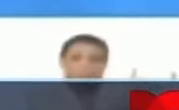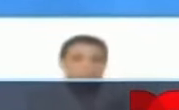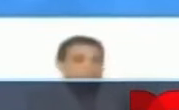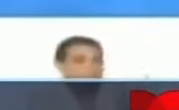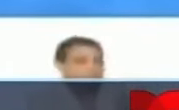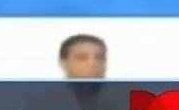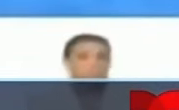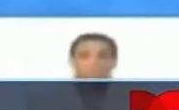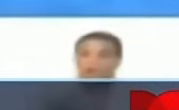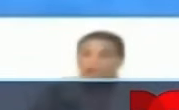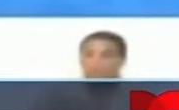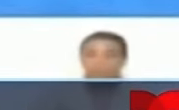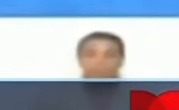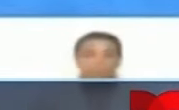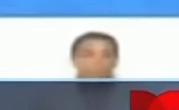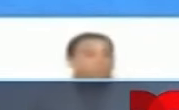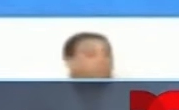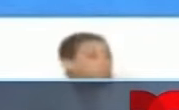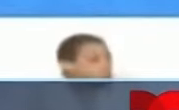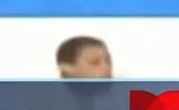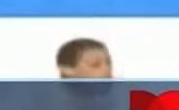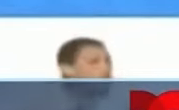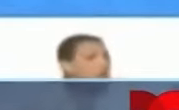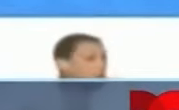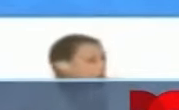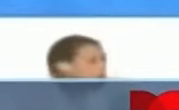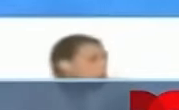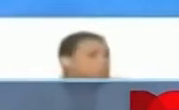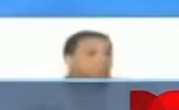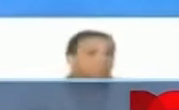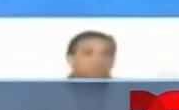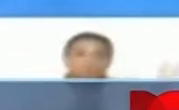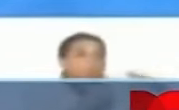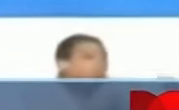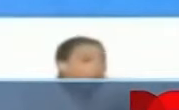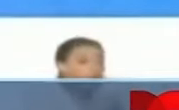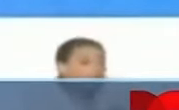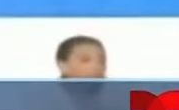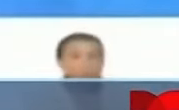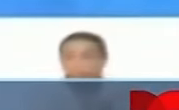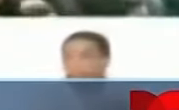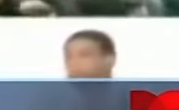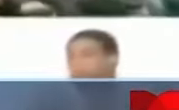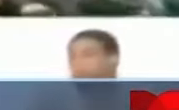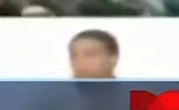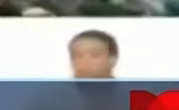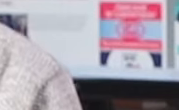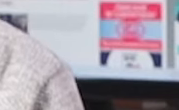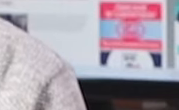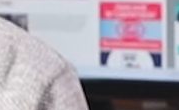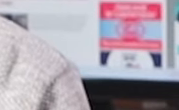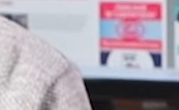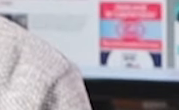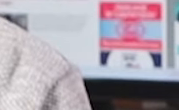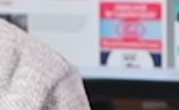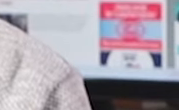y afloja de acuerdo al momento geopolítico regional y también global.